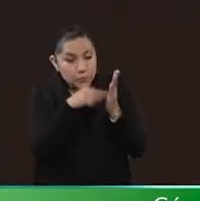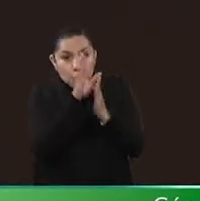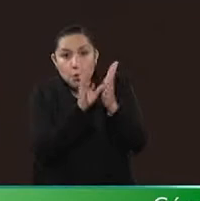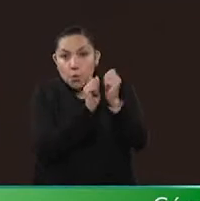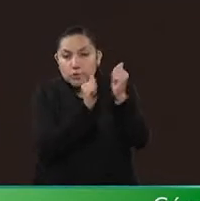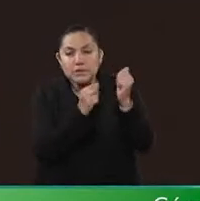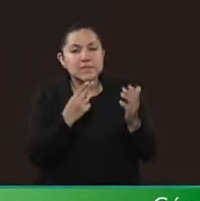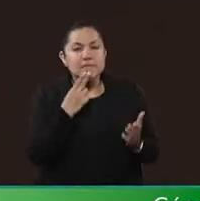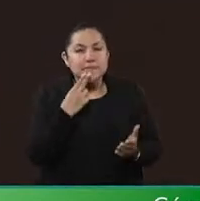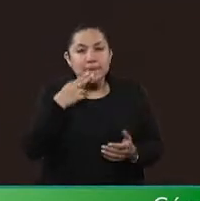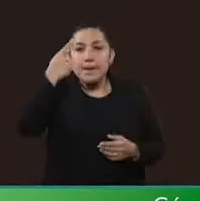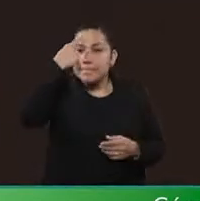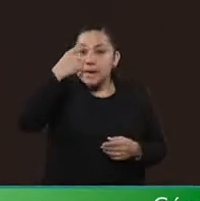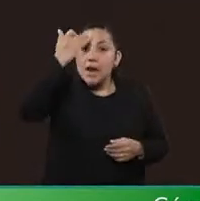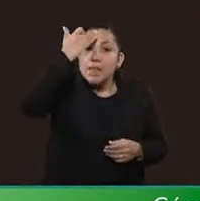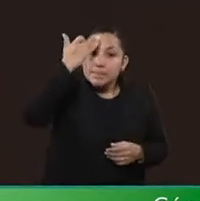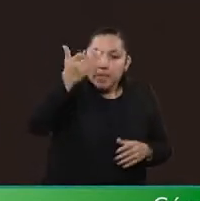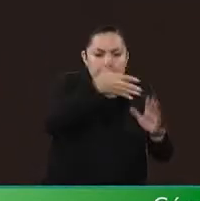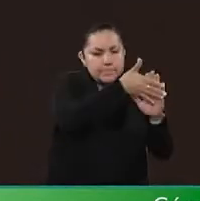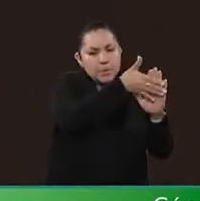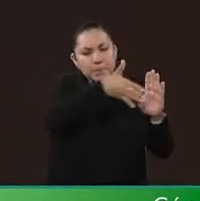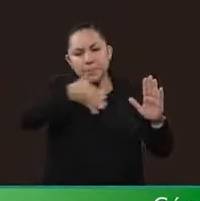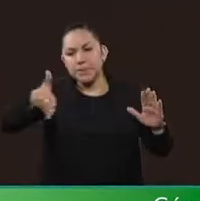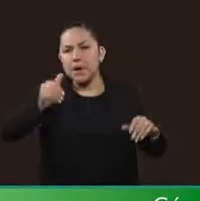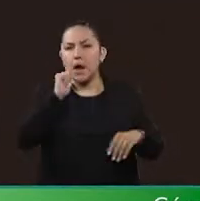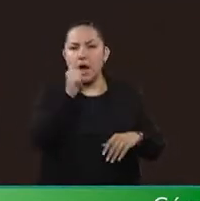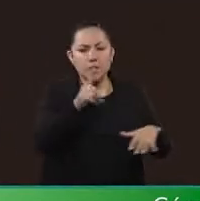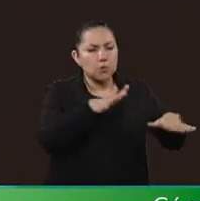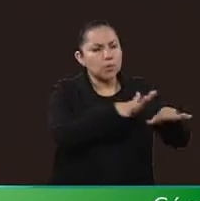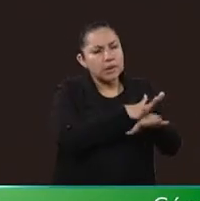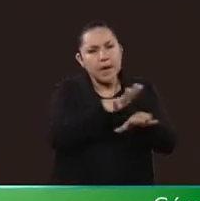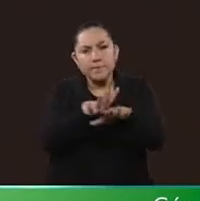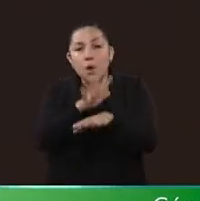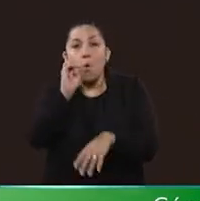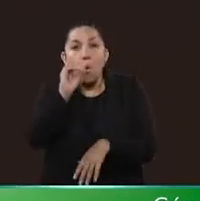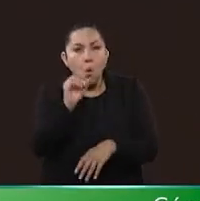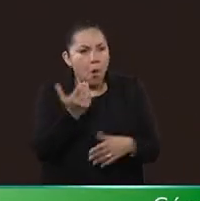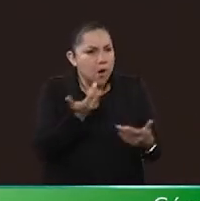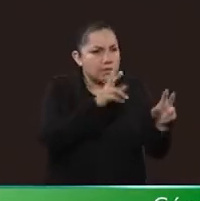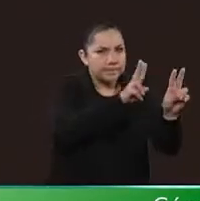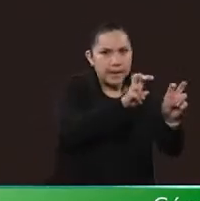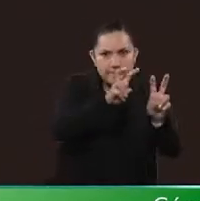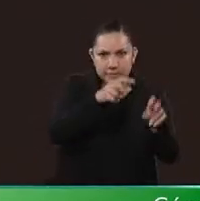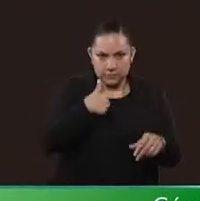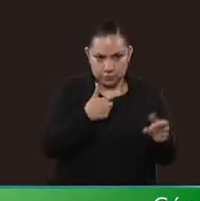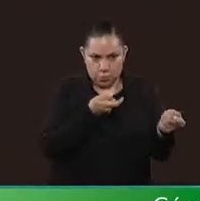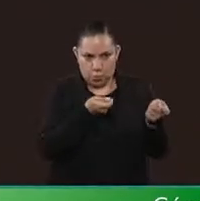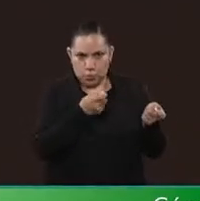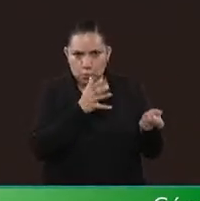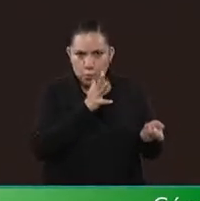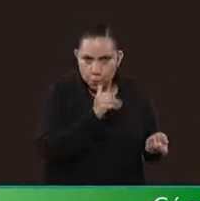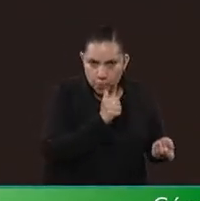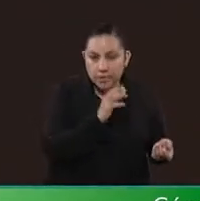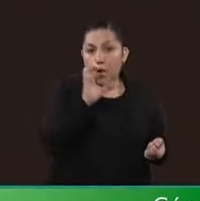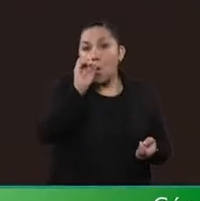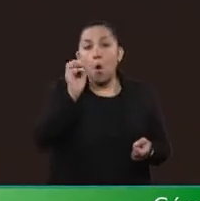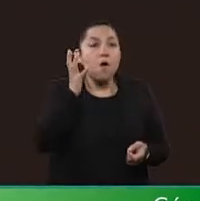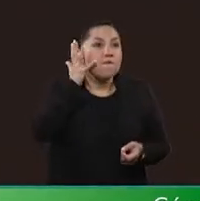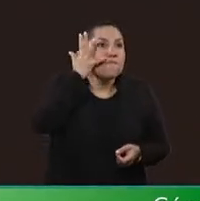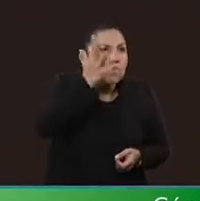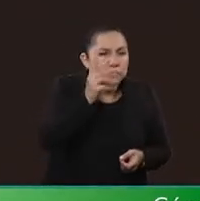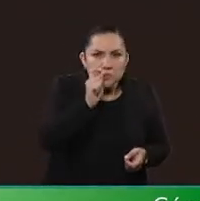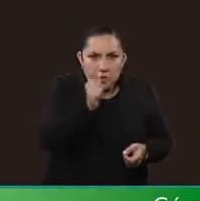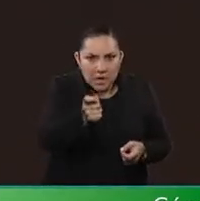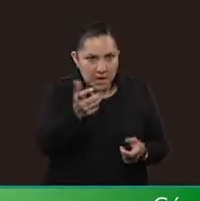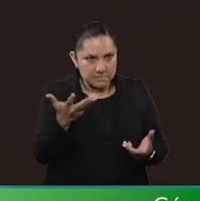el tiempo, de los factores que nos rebasan, de riesgos que no podemos predecir. Impedir la protección